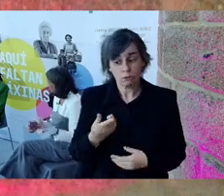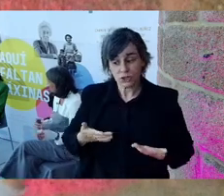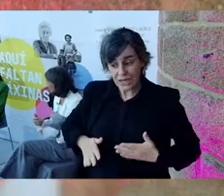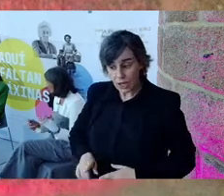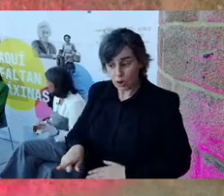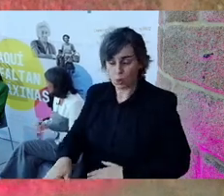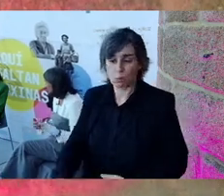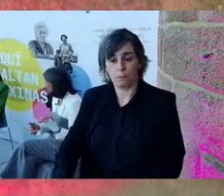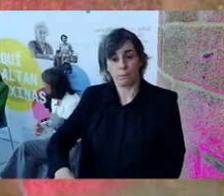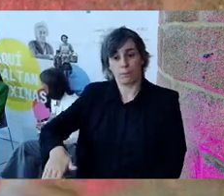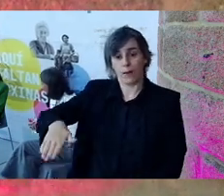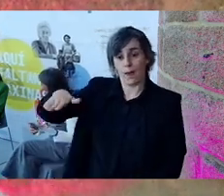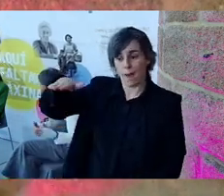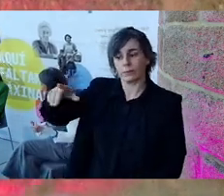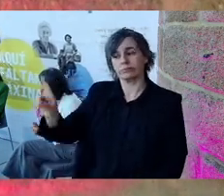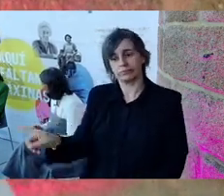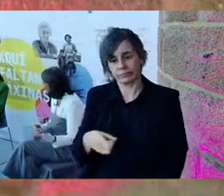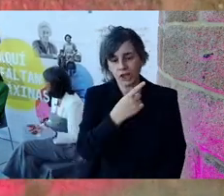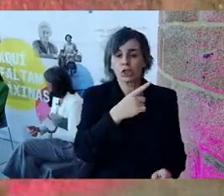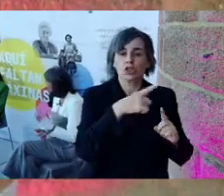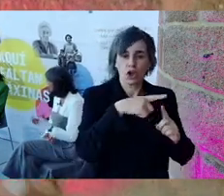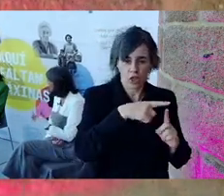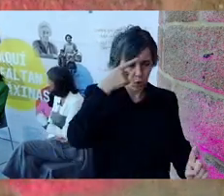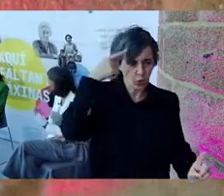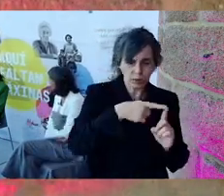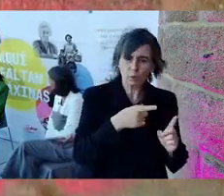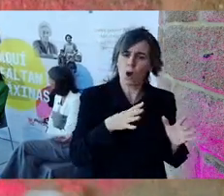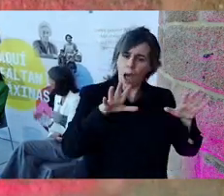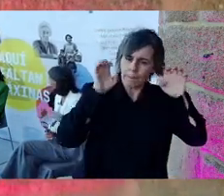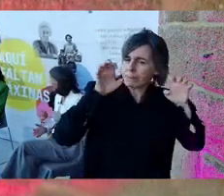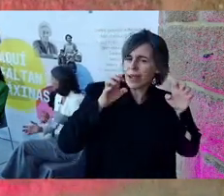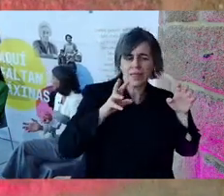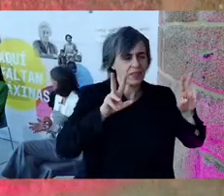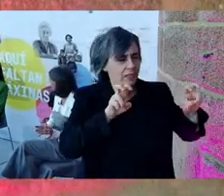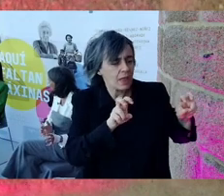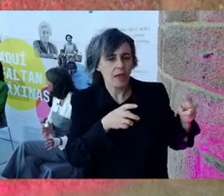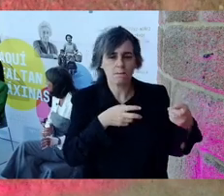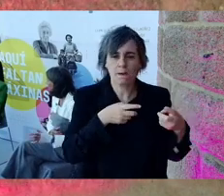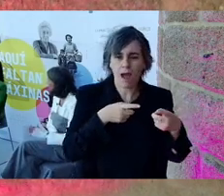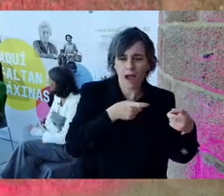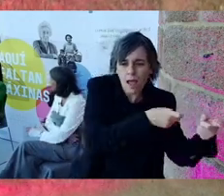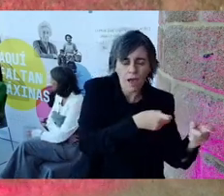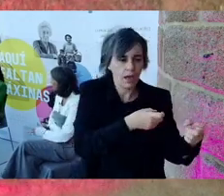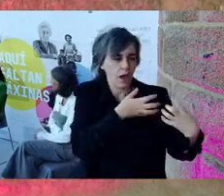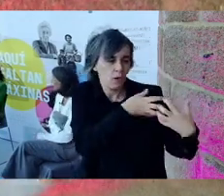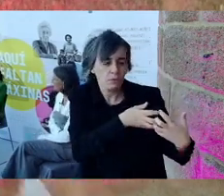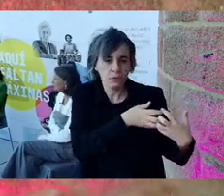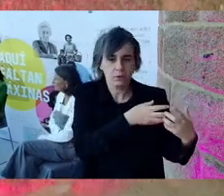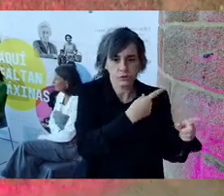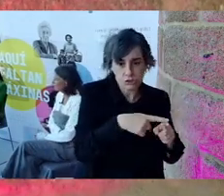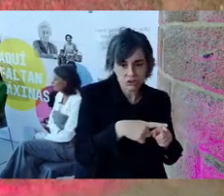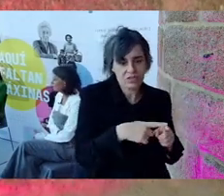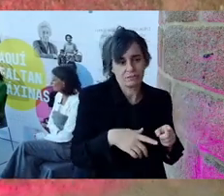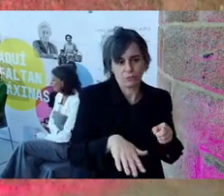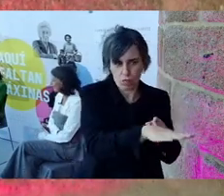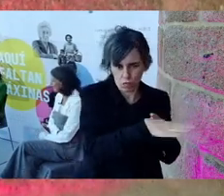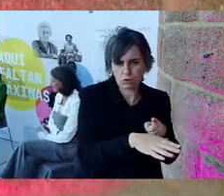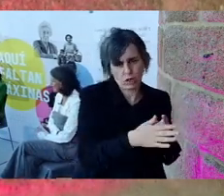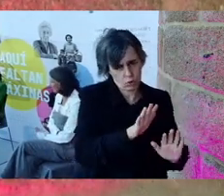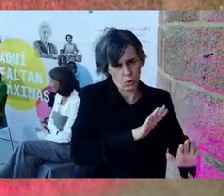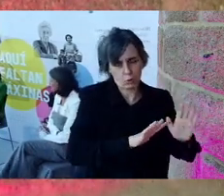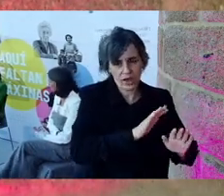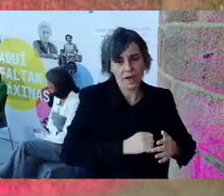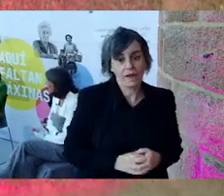cuando ya creció un poco, lo mandó a Toledo a foguearse en la frontera, a aprender a guerrear en la frontera y aprender un poco, le cedió un poco ese territorio